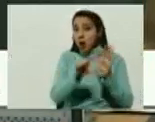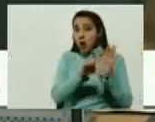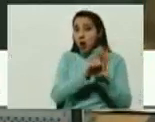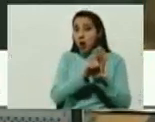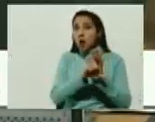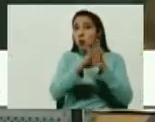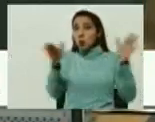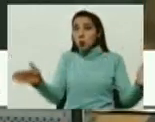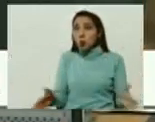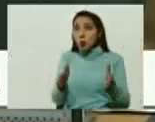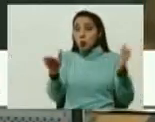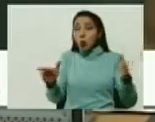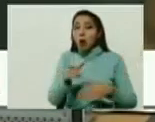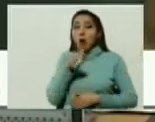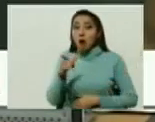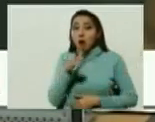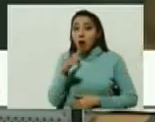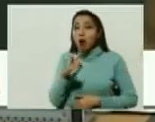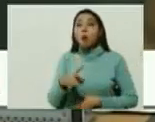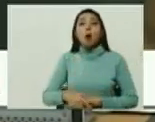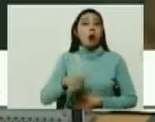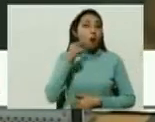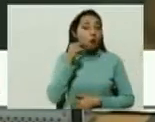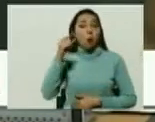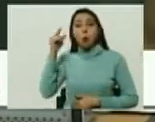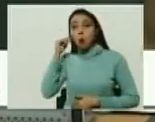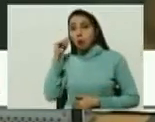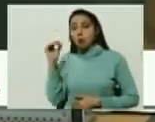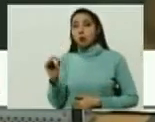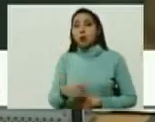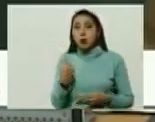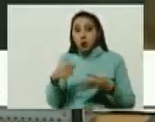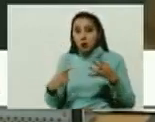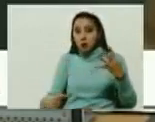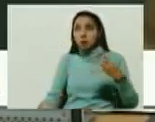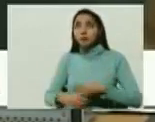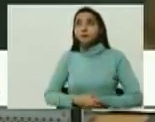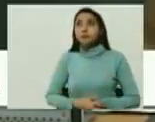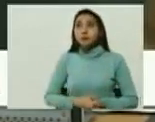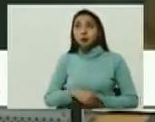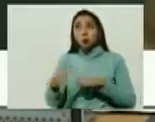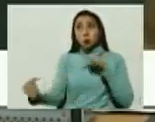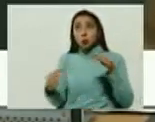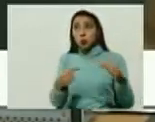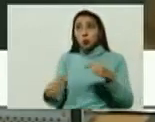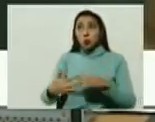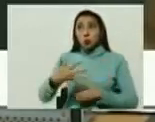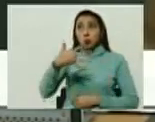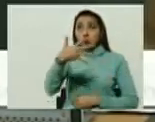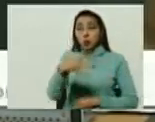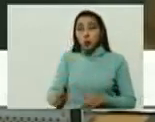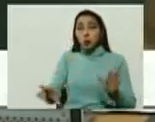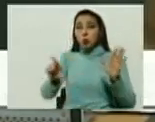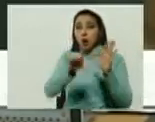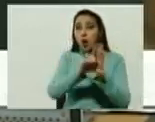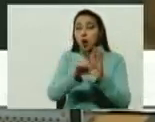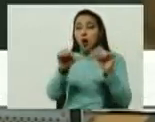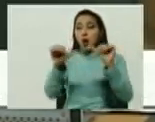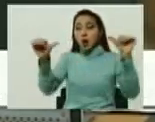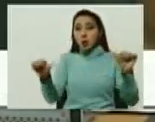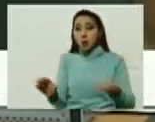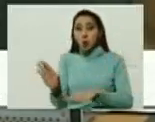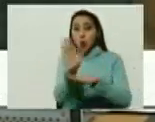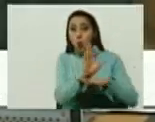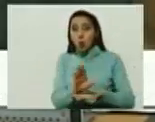uso del lenguaje con enfoque de género punto número 5 segunda discusión del proyecto de ley del sistema de cuidados para la